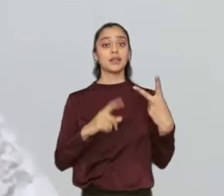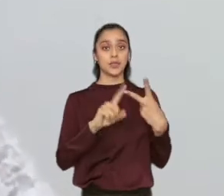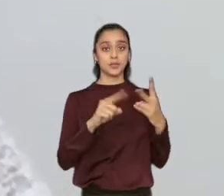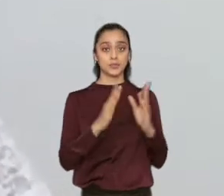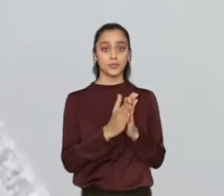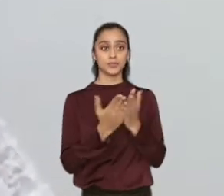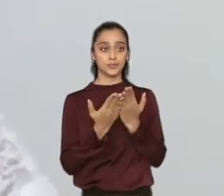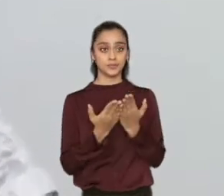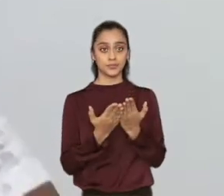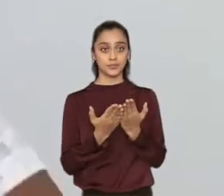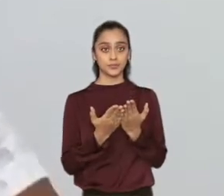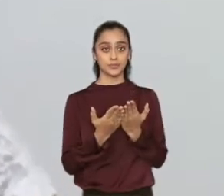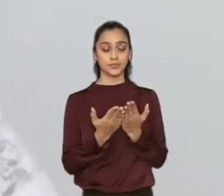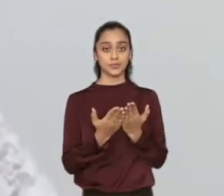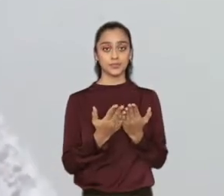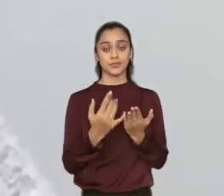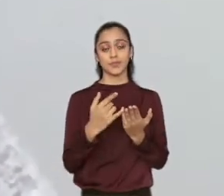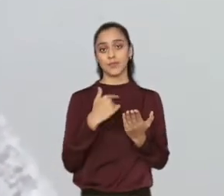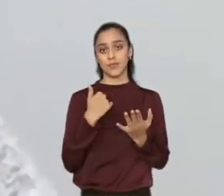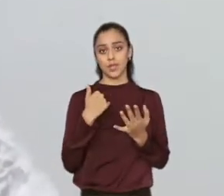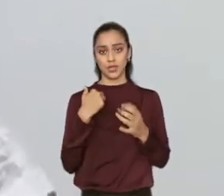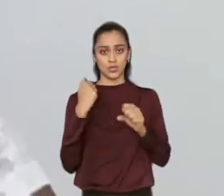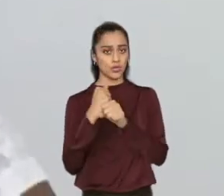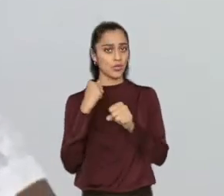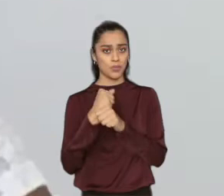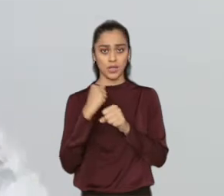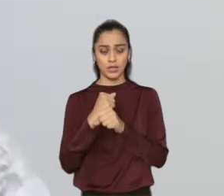libro, como yo dejé mi trabajo